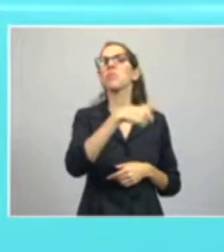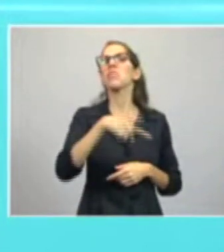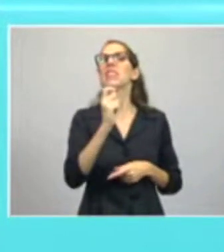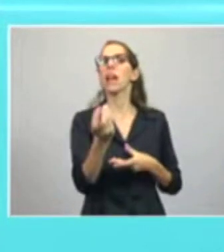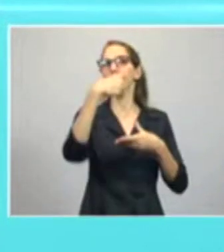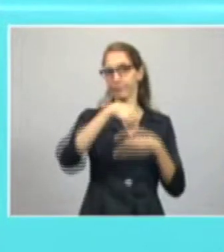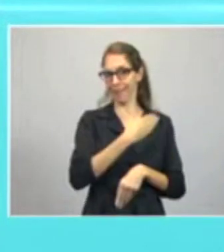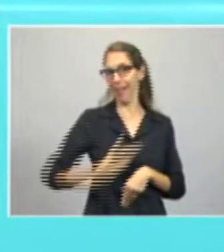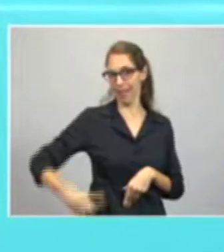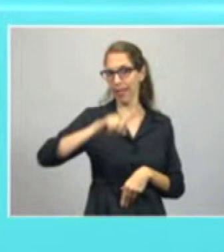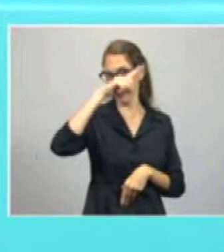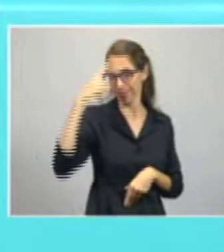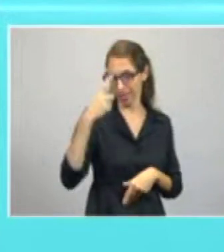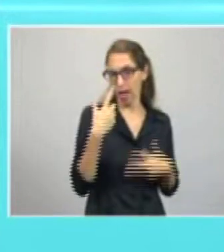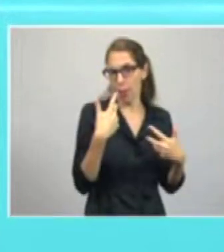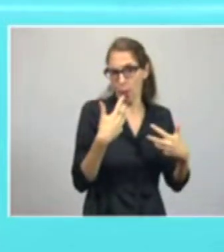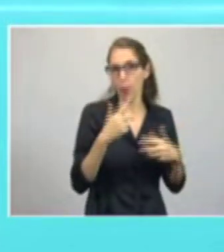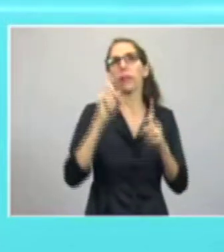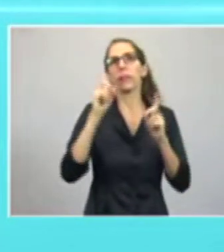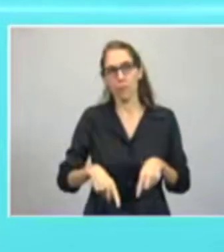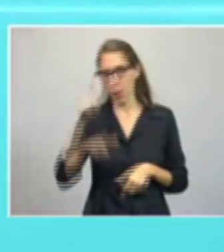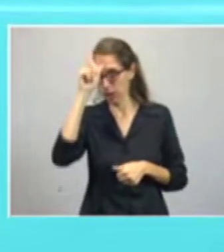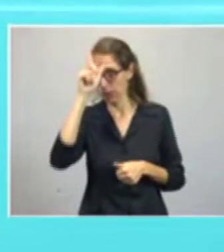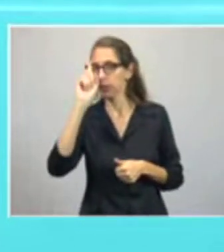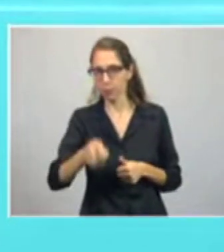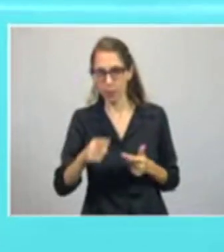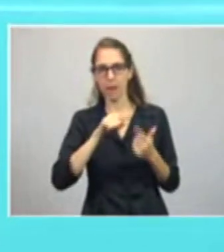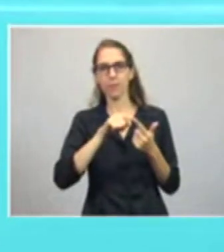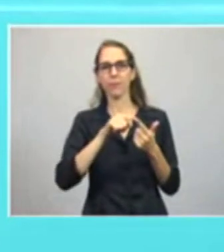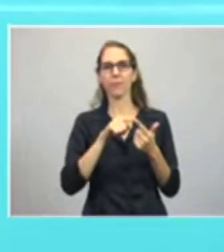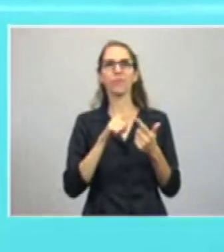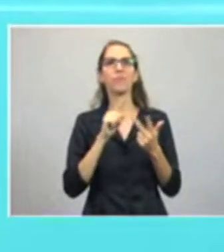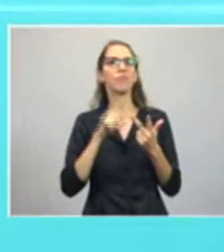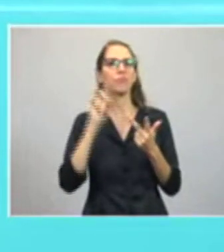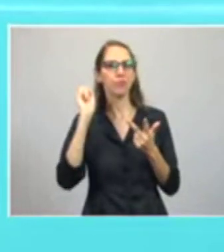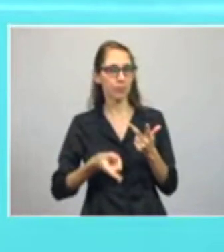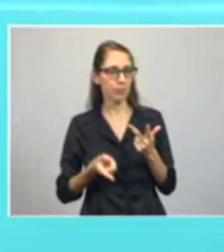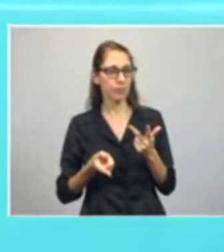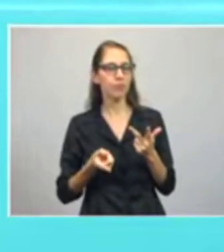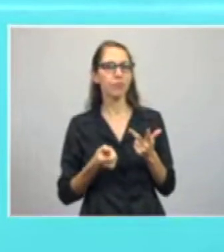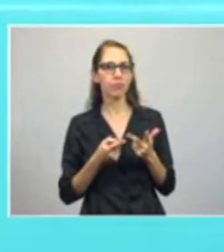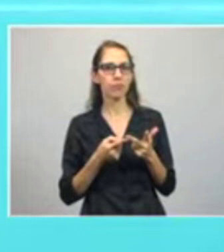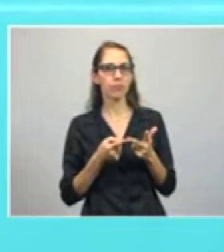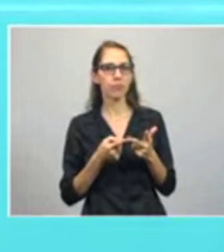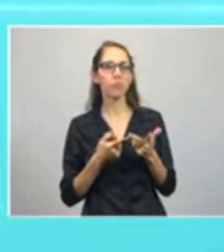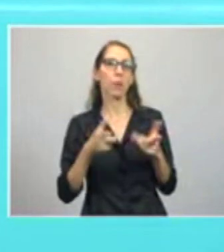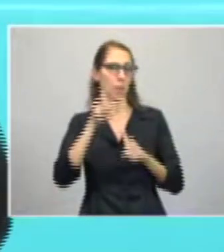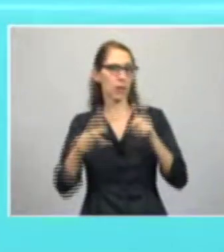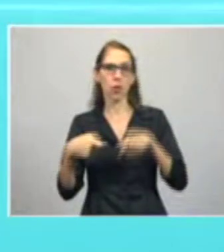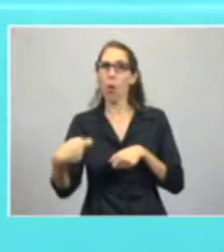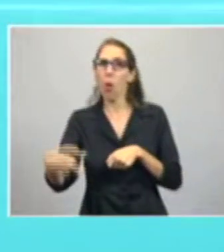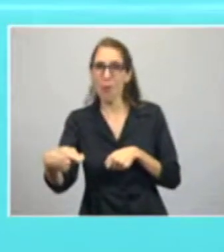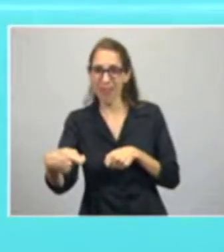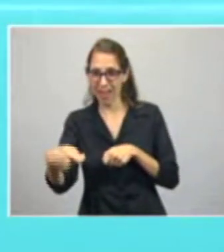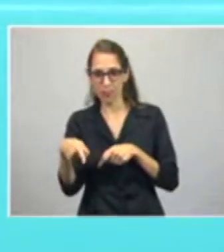en general, por supuesto también a la policía, por supuesto también a los jubilados que tienen